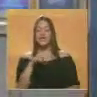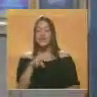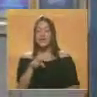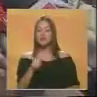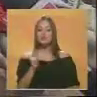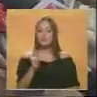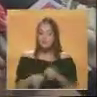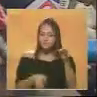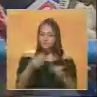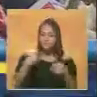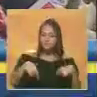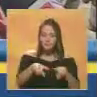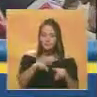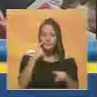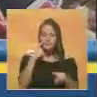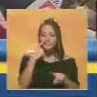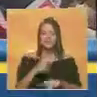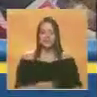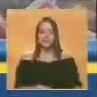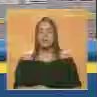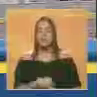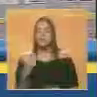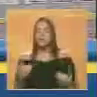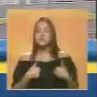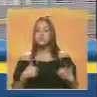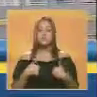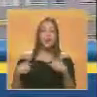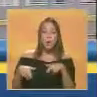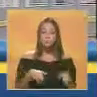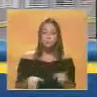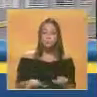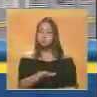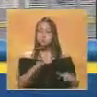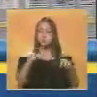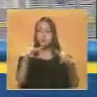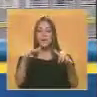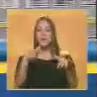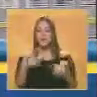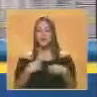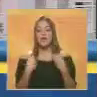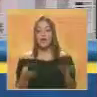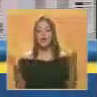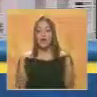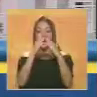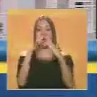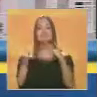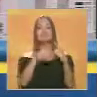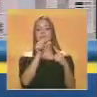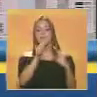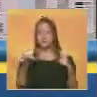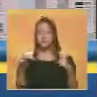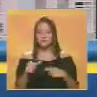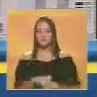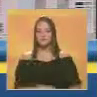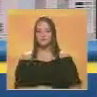jurisdicción. Prieto señaló que los afectados por las lluvias y crecidas de las cañadas del municipio recibirán sus casas la próxima semana.